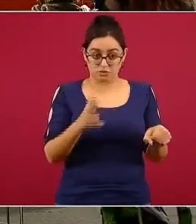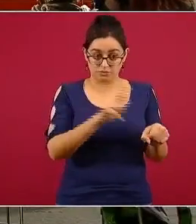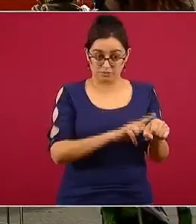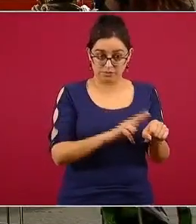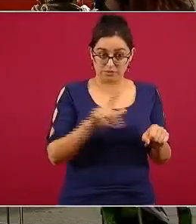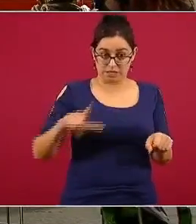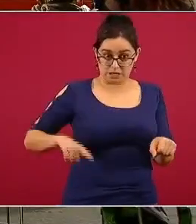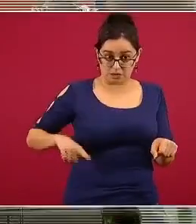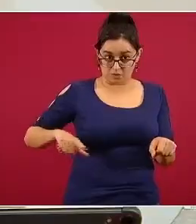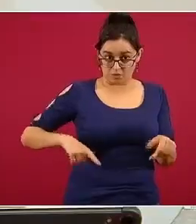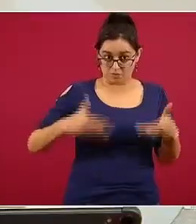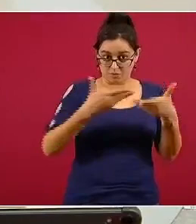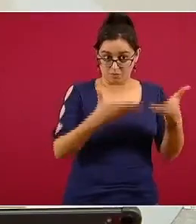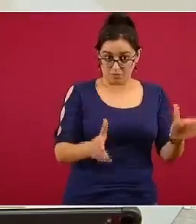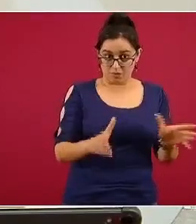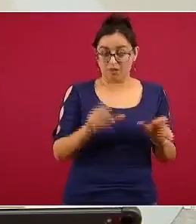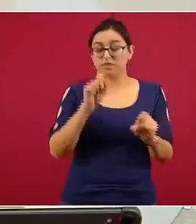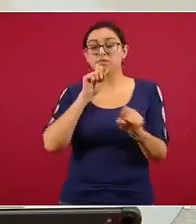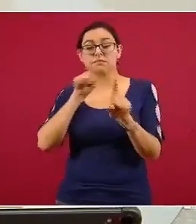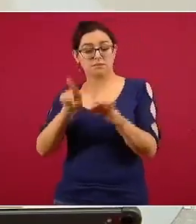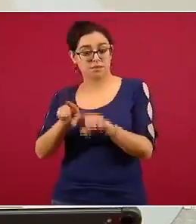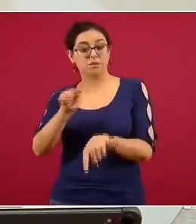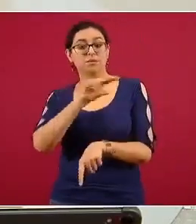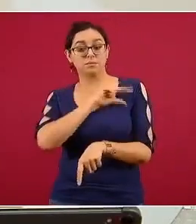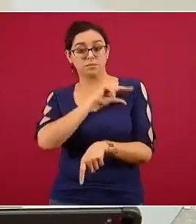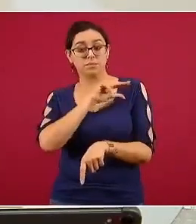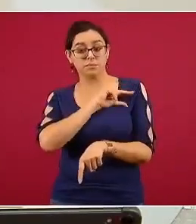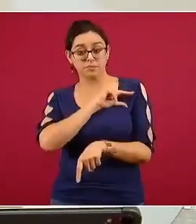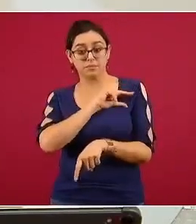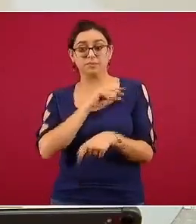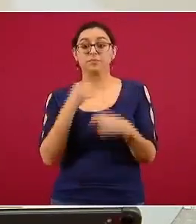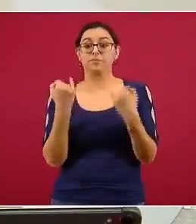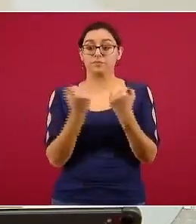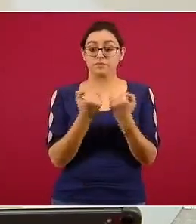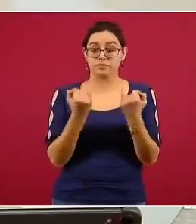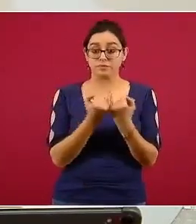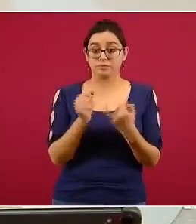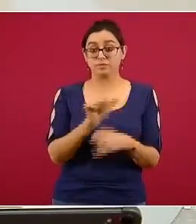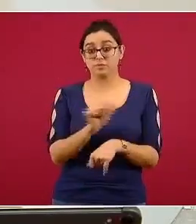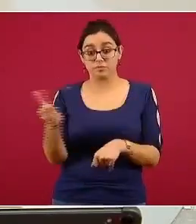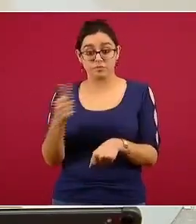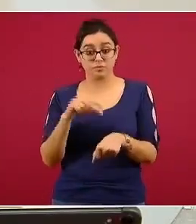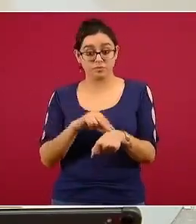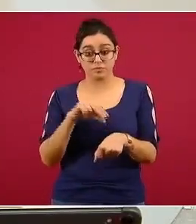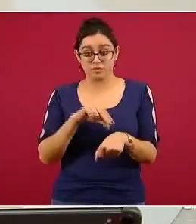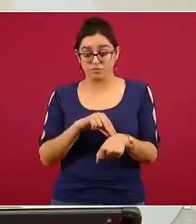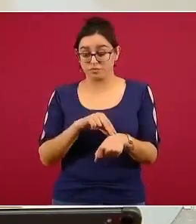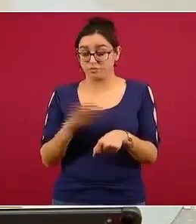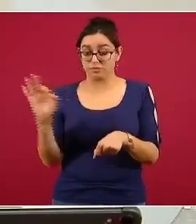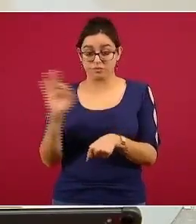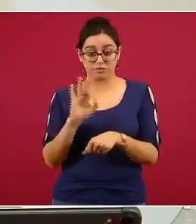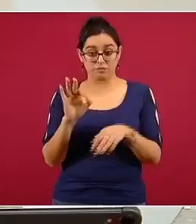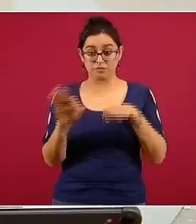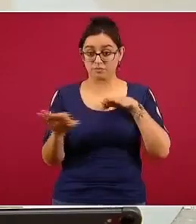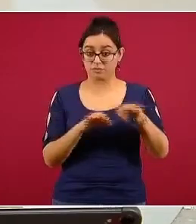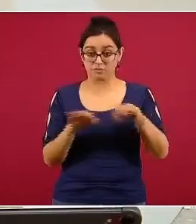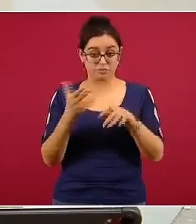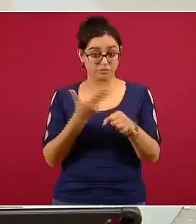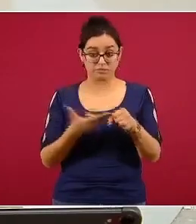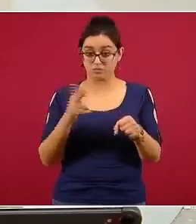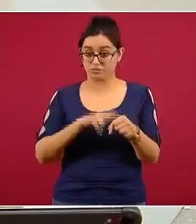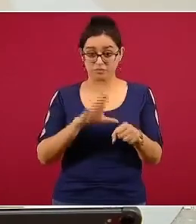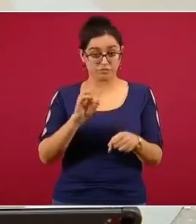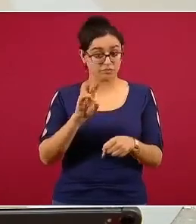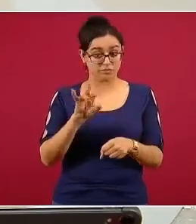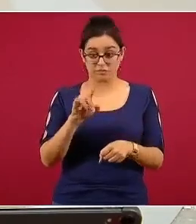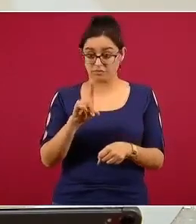también hospitales privados. Pero también implica también expandirse hacia médicos que no necesariamente están en hospitales COVID,